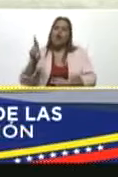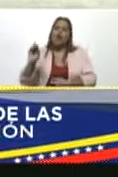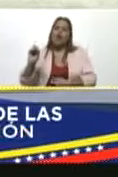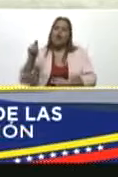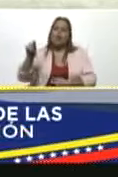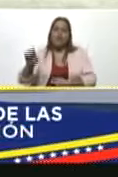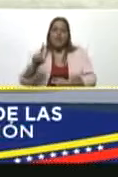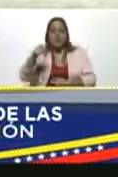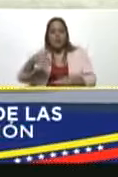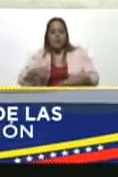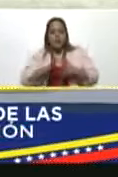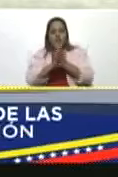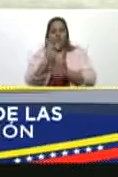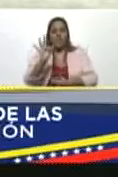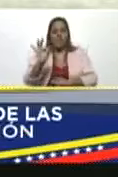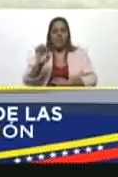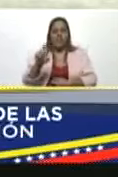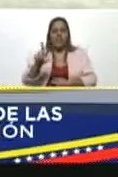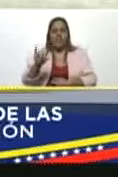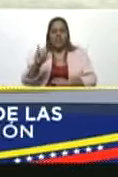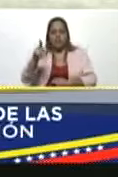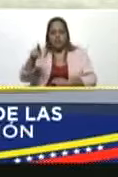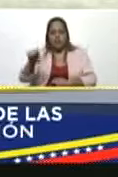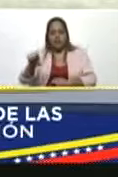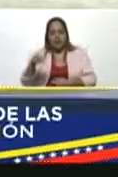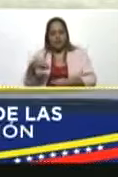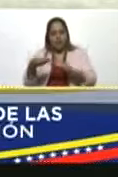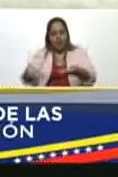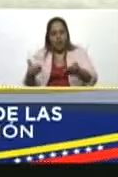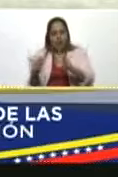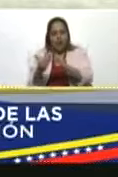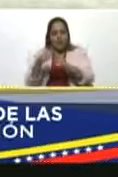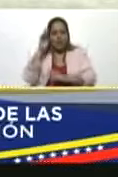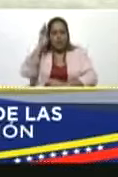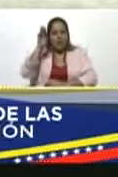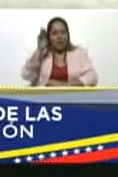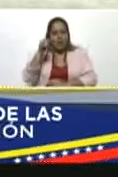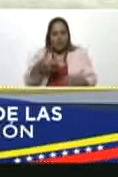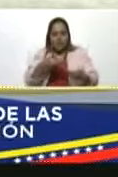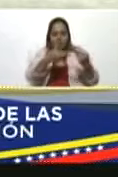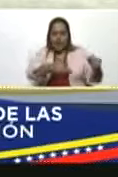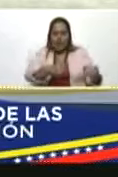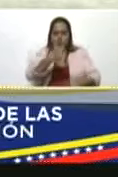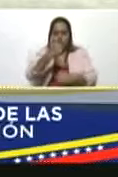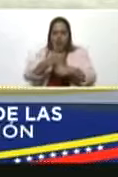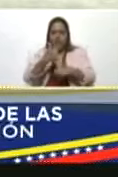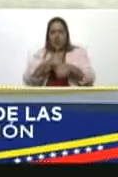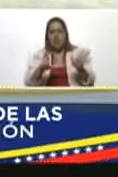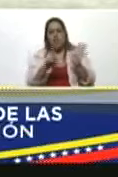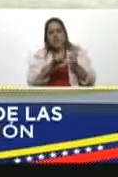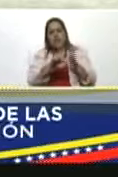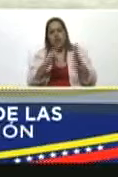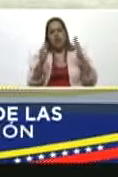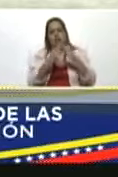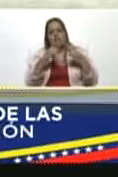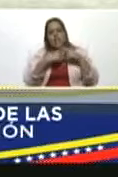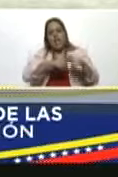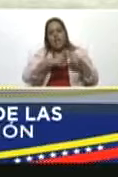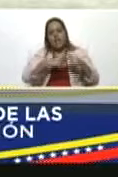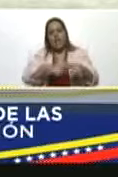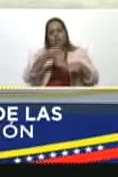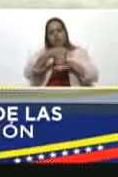Felipe, entregando la casa del maestro, entregando las obras del Liceo Casa Taller en el